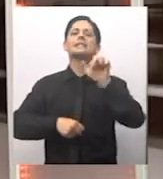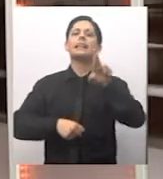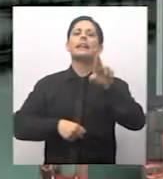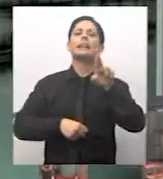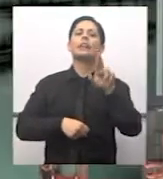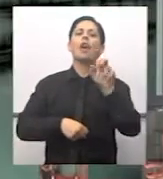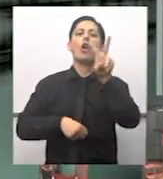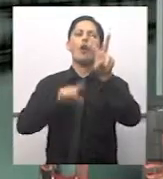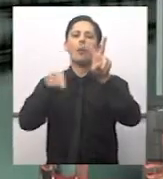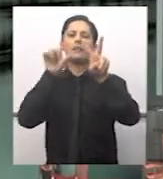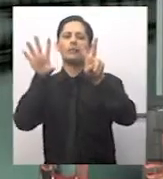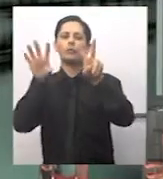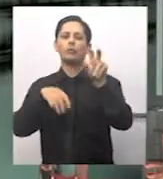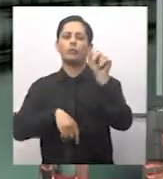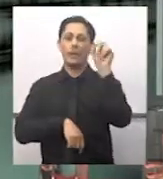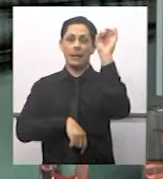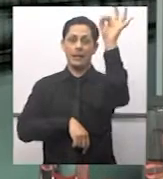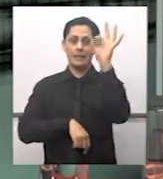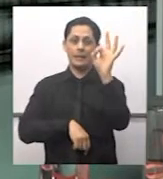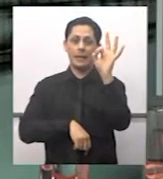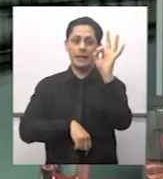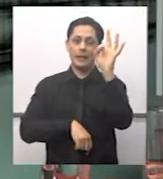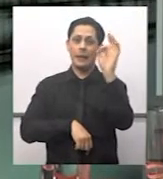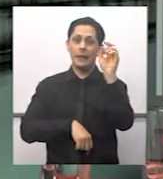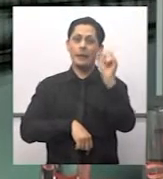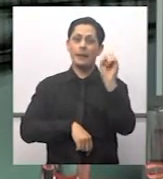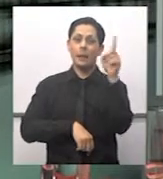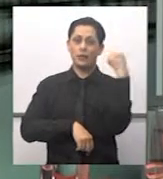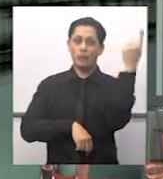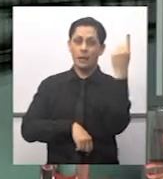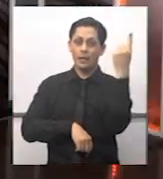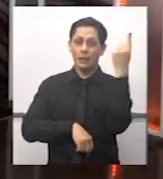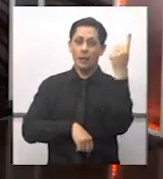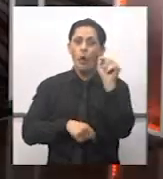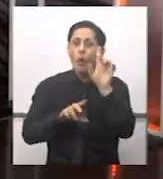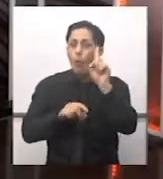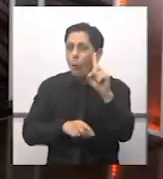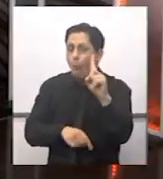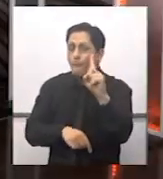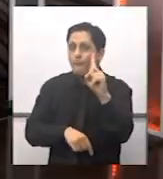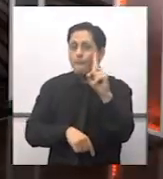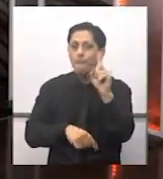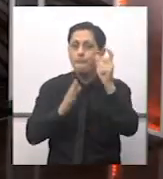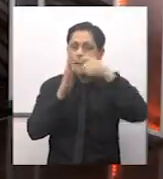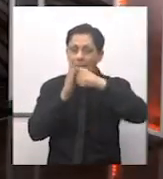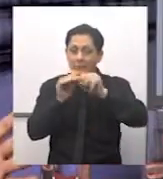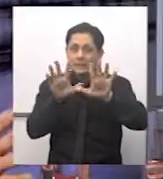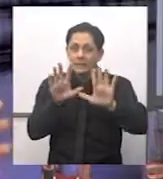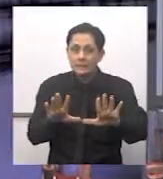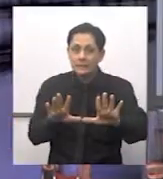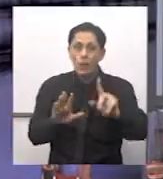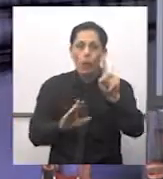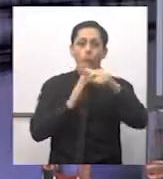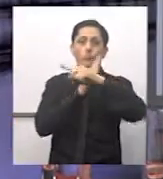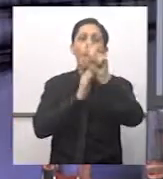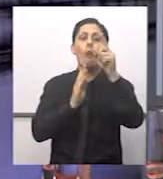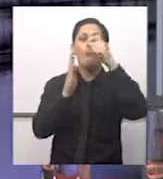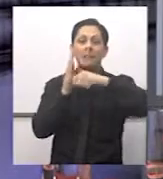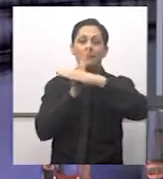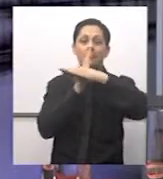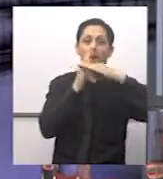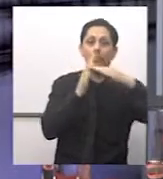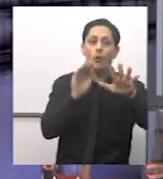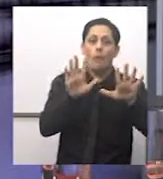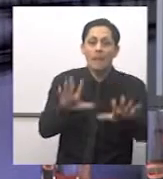iba. Porque tuvimos un mes y medio parado Codelco Andina. Conflicto, tema complicado, ¿sí? Conflicto que para la mayoría